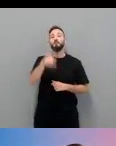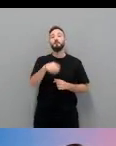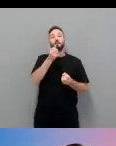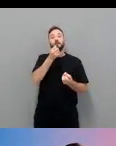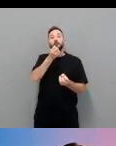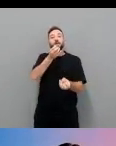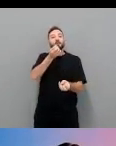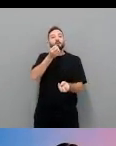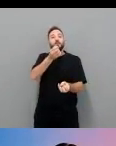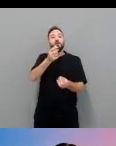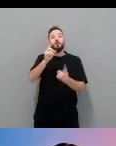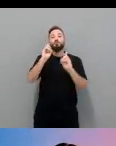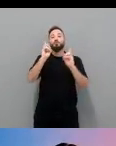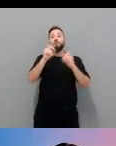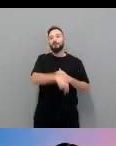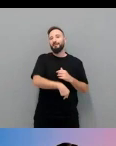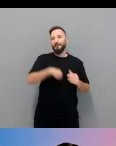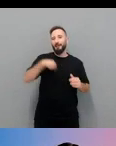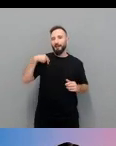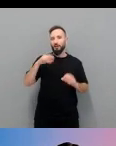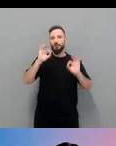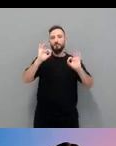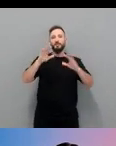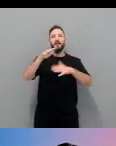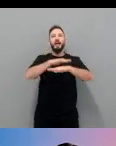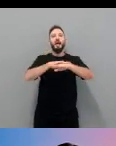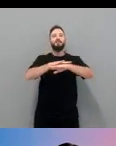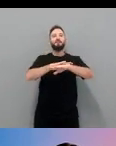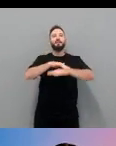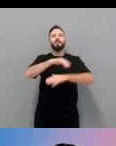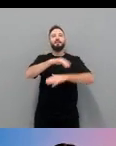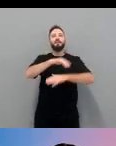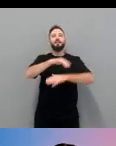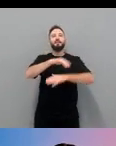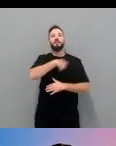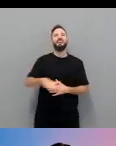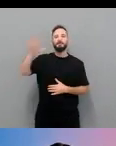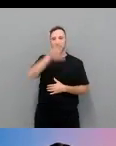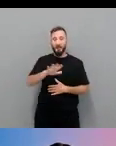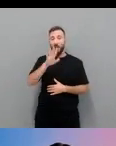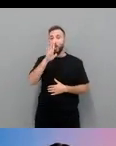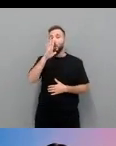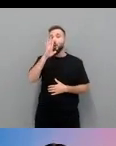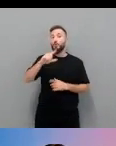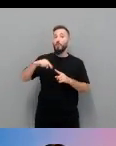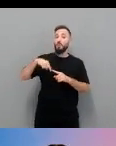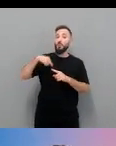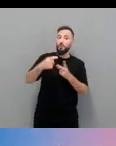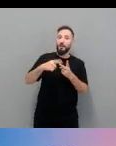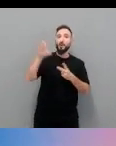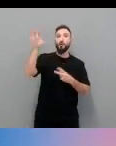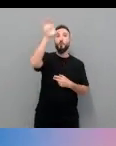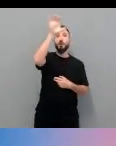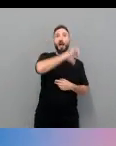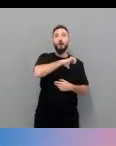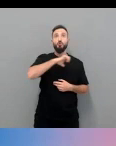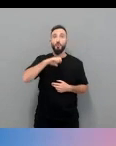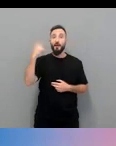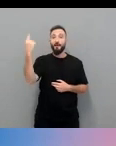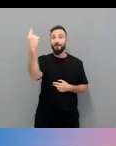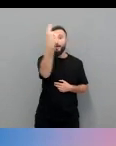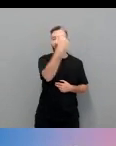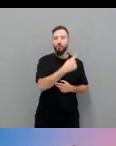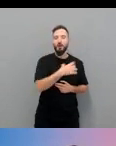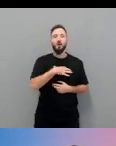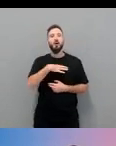los genéricos de la administración estatal porque sí que puede luego haber en cada comunidad autónoma